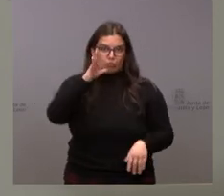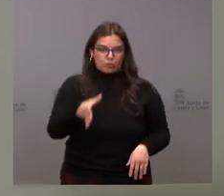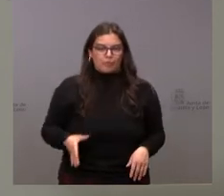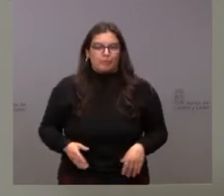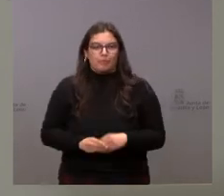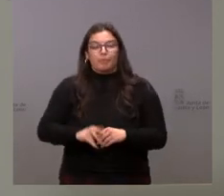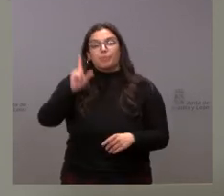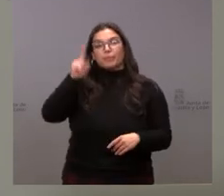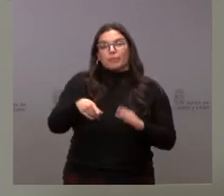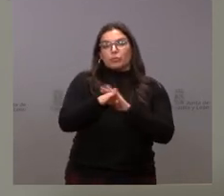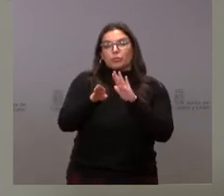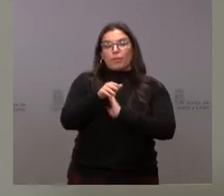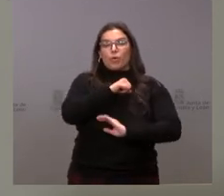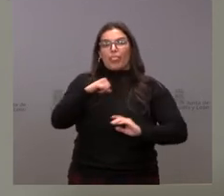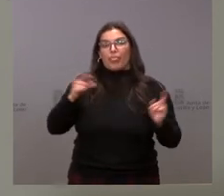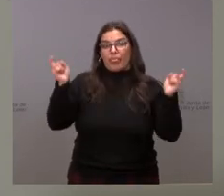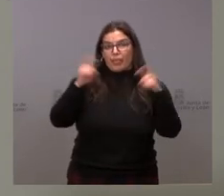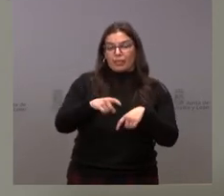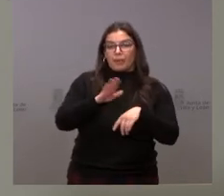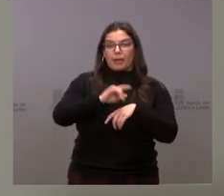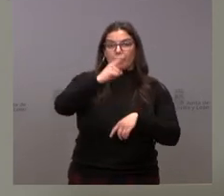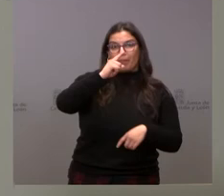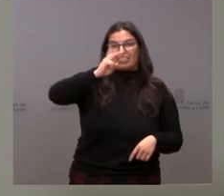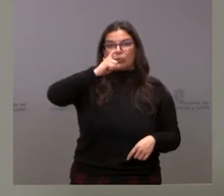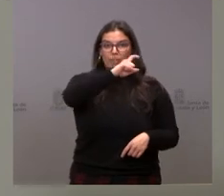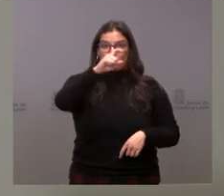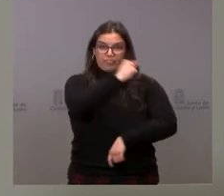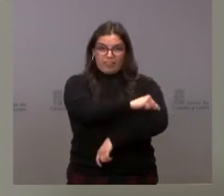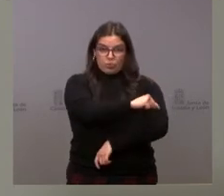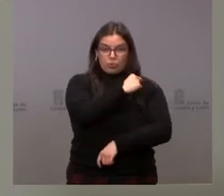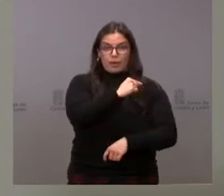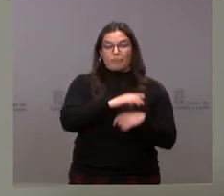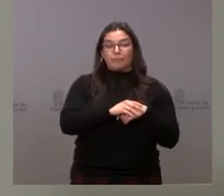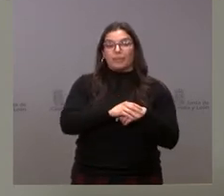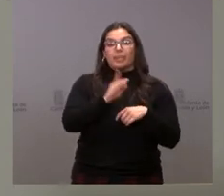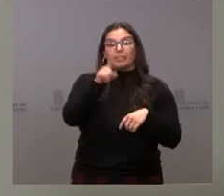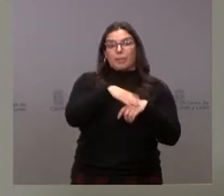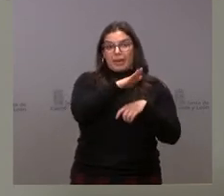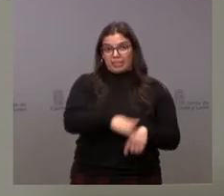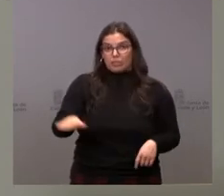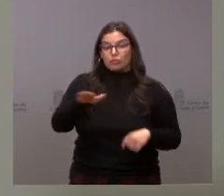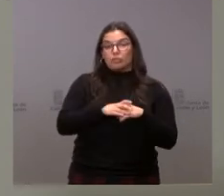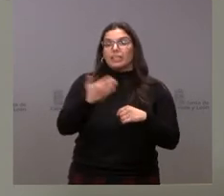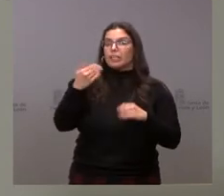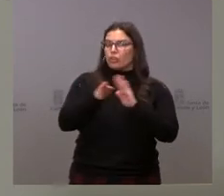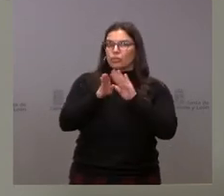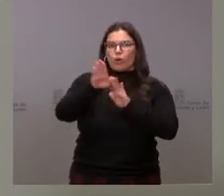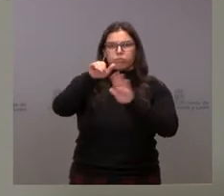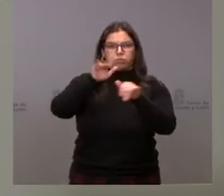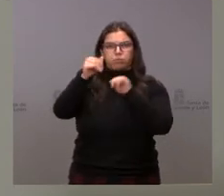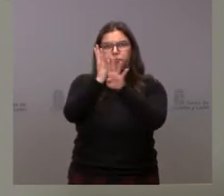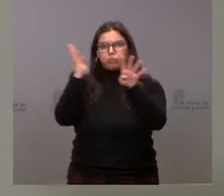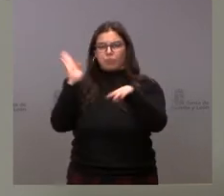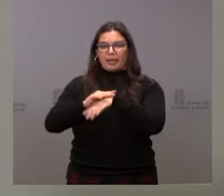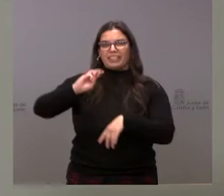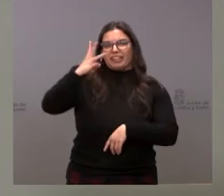continuamos con las autopistas para vacunación de primera y segunda dosis y para la primera dosis pediátrica y seguimos con los llamamientos para las dosis la